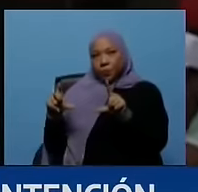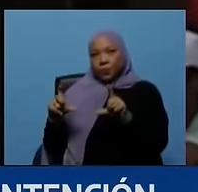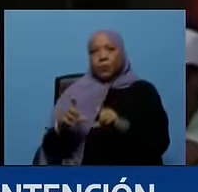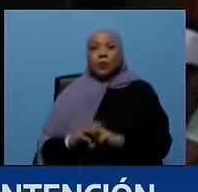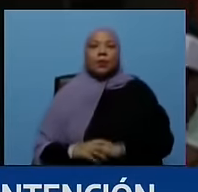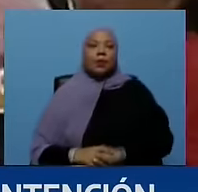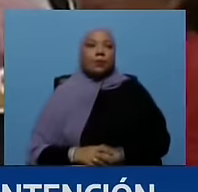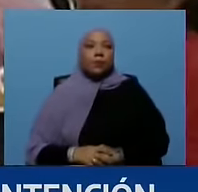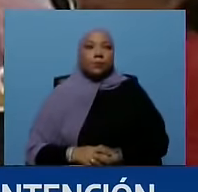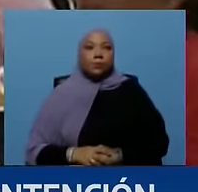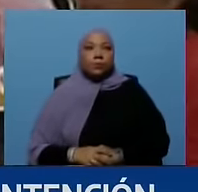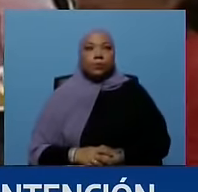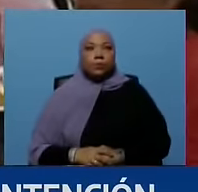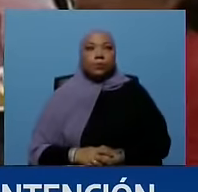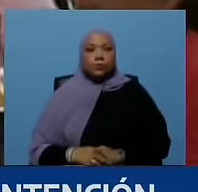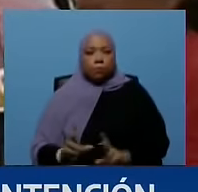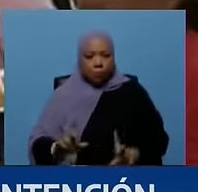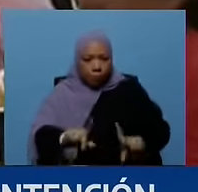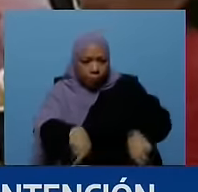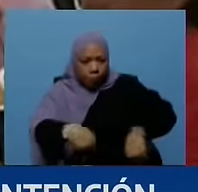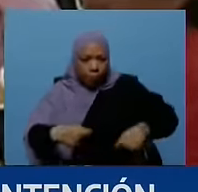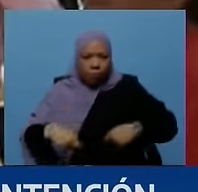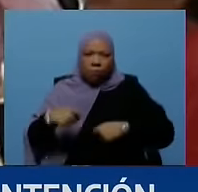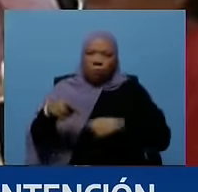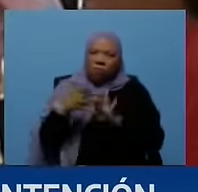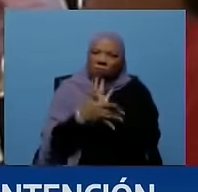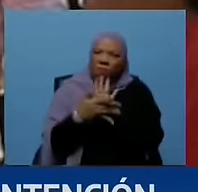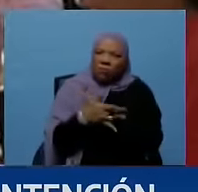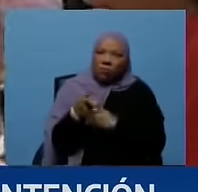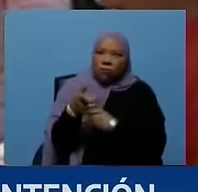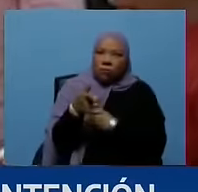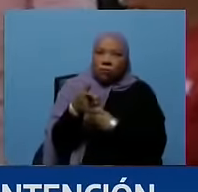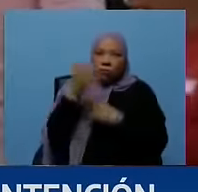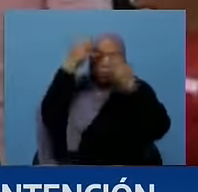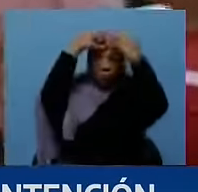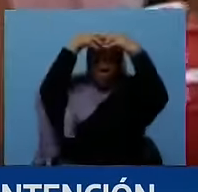Mira, ¿qué le pasó a este? Se puso unas botas, chicos. Mira, mira, mira, mira.